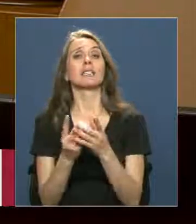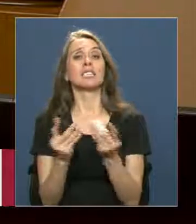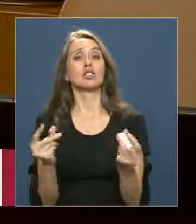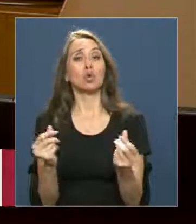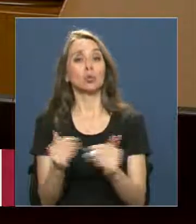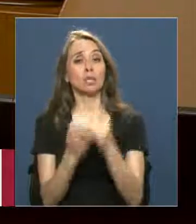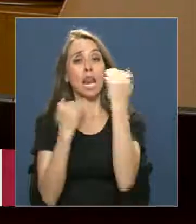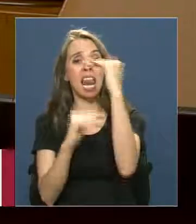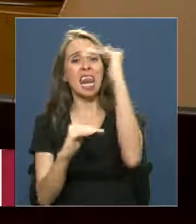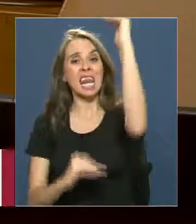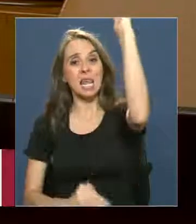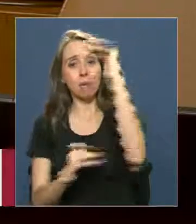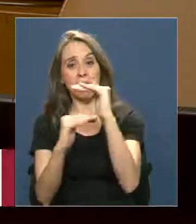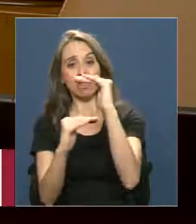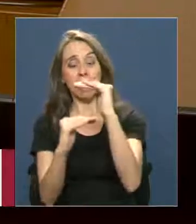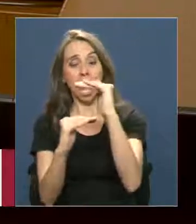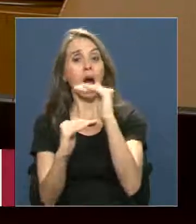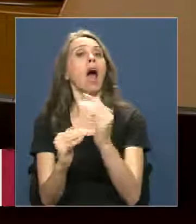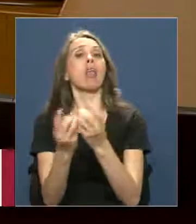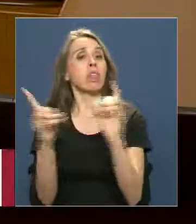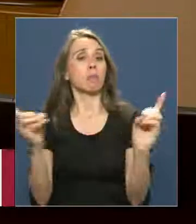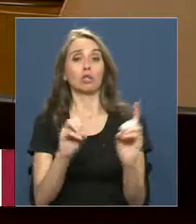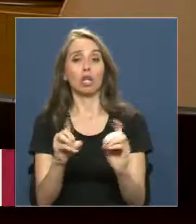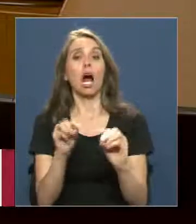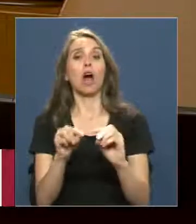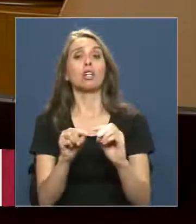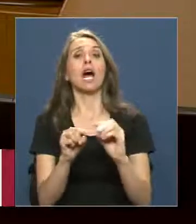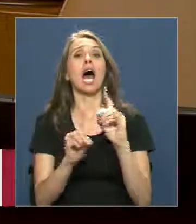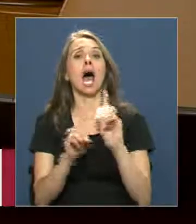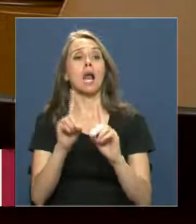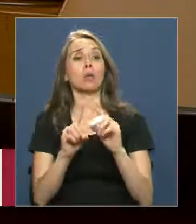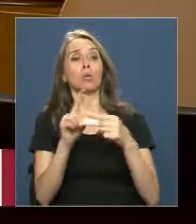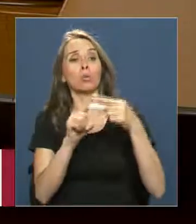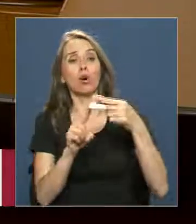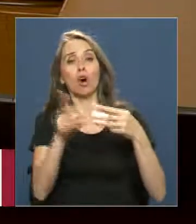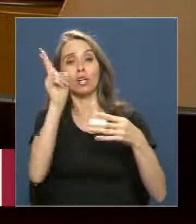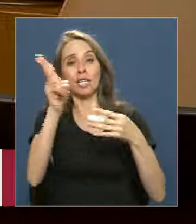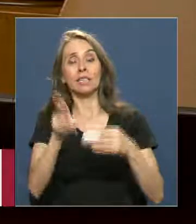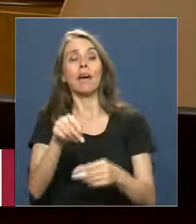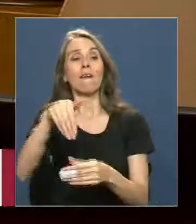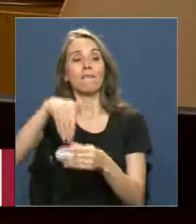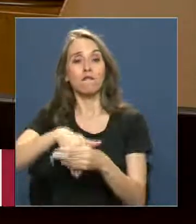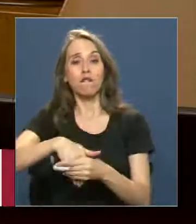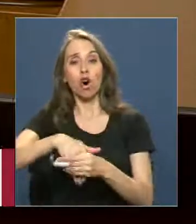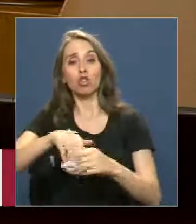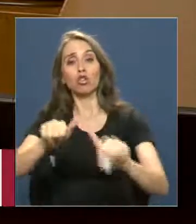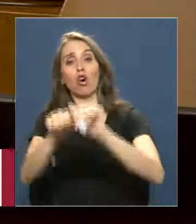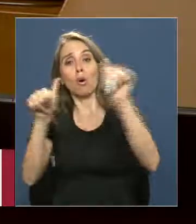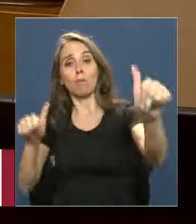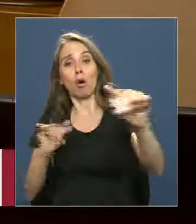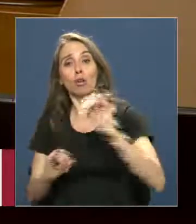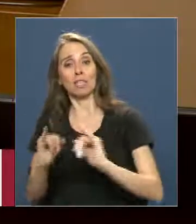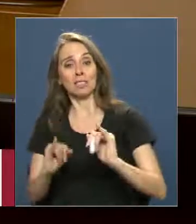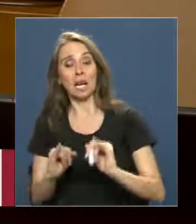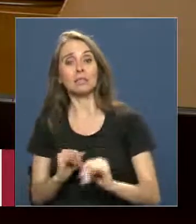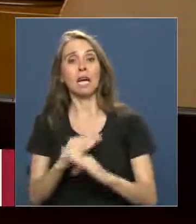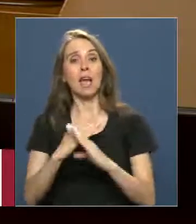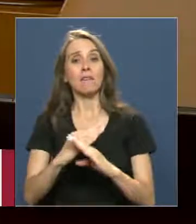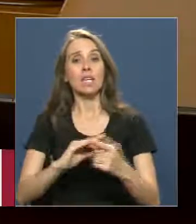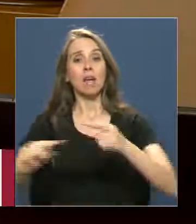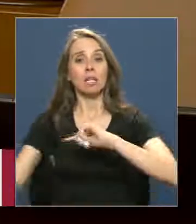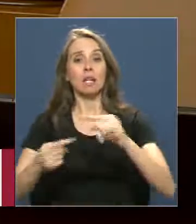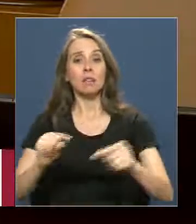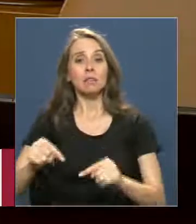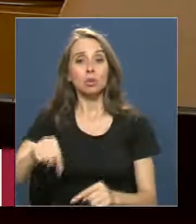Yo creo que estamos restringiéndola, porque sin duda lo que estamos haciendo con el voto telemático es evitar el debate legislativo. Vamos a aprobar